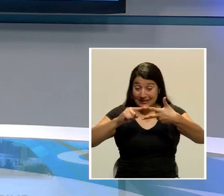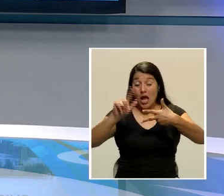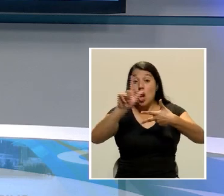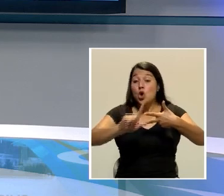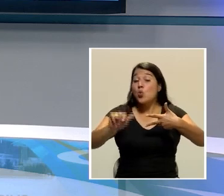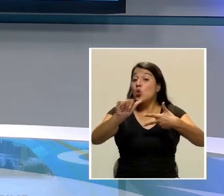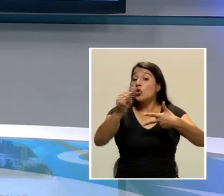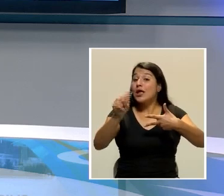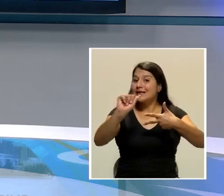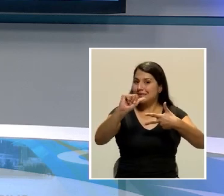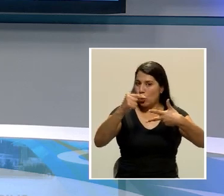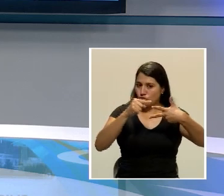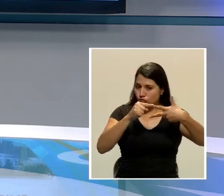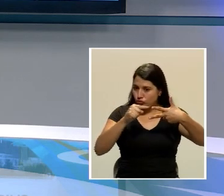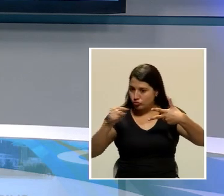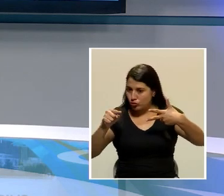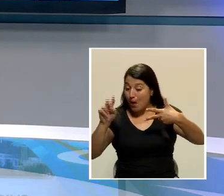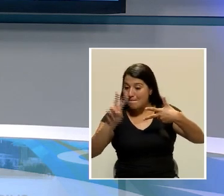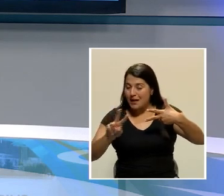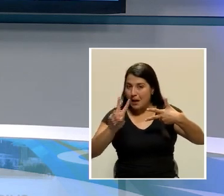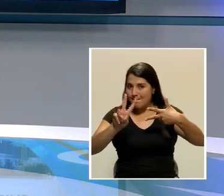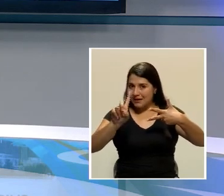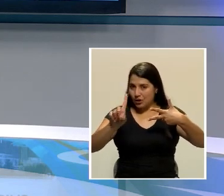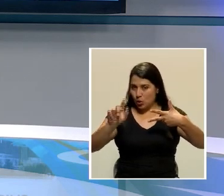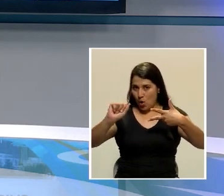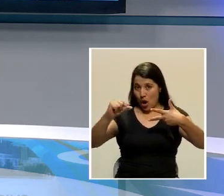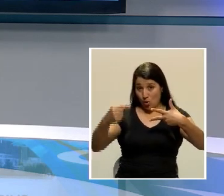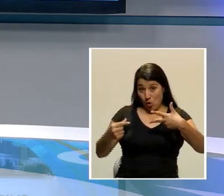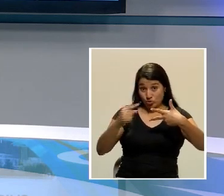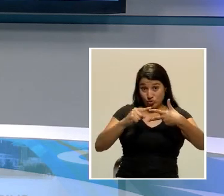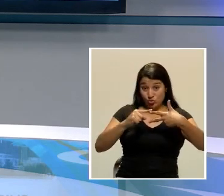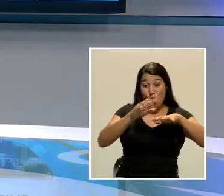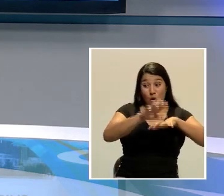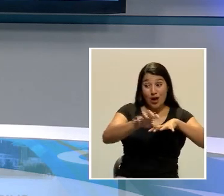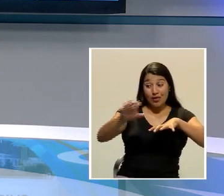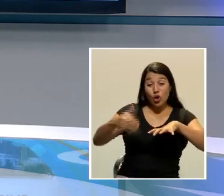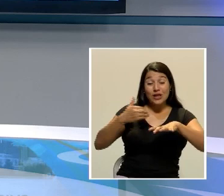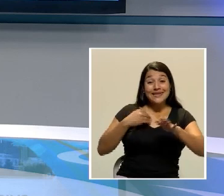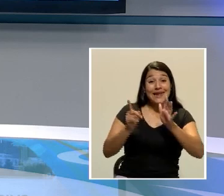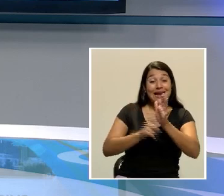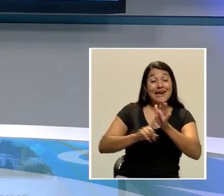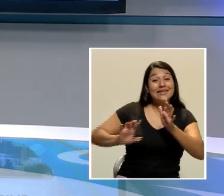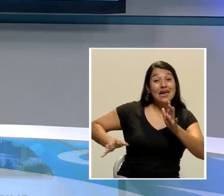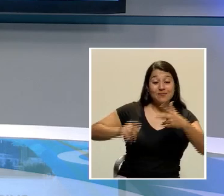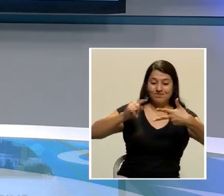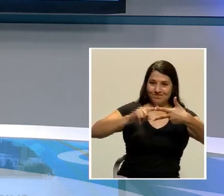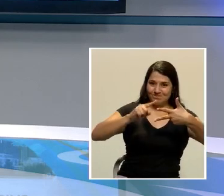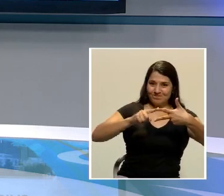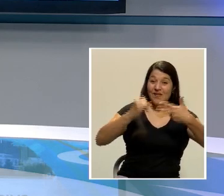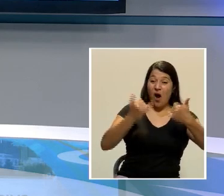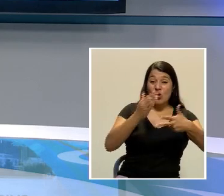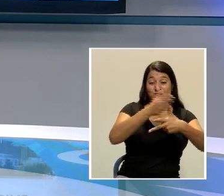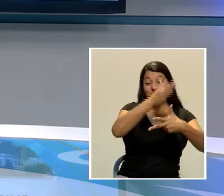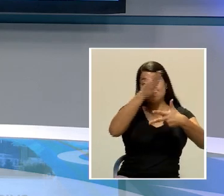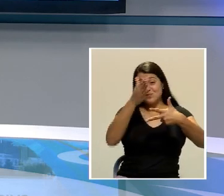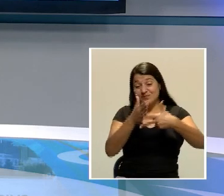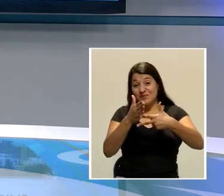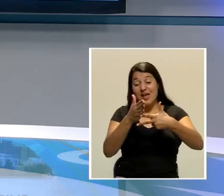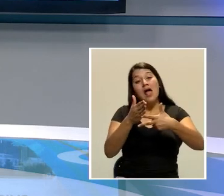Este fin de semana se terminará el periodo de apertura establecido por el gobierno para los cantones que están en